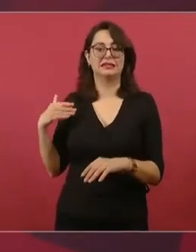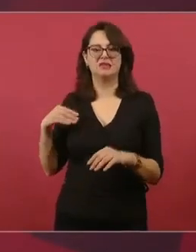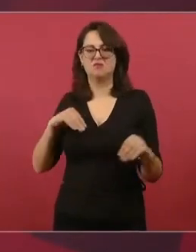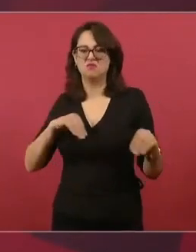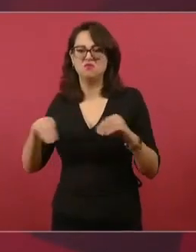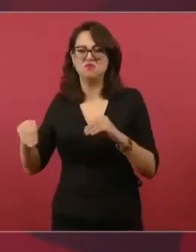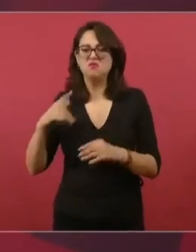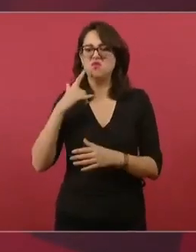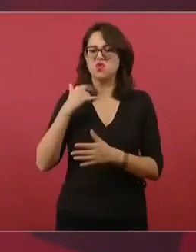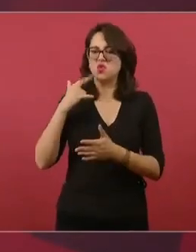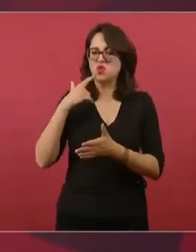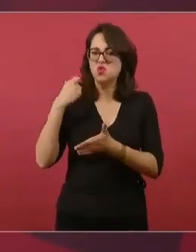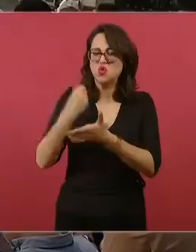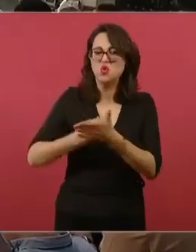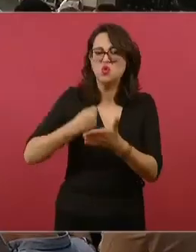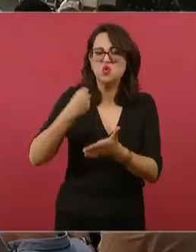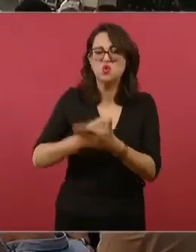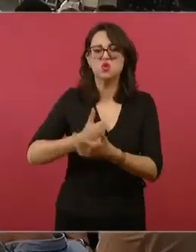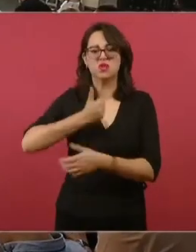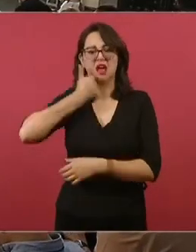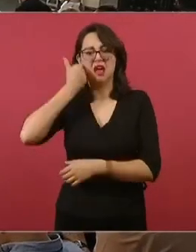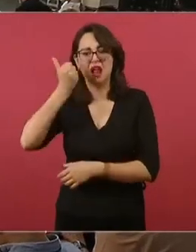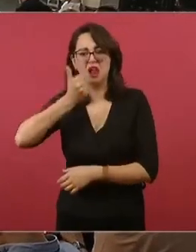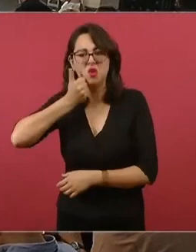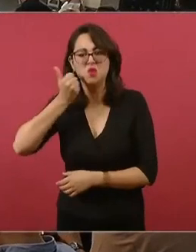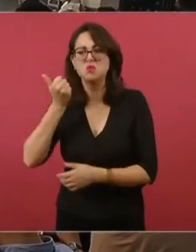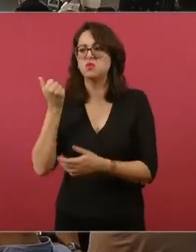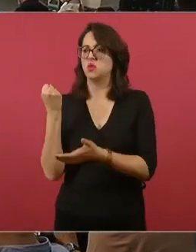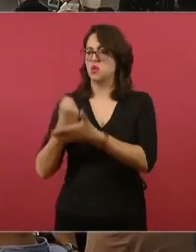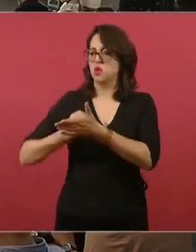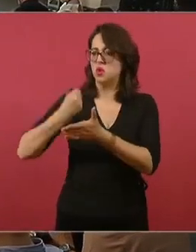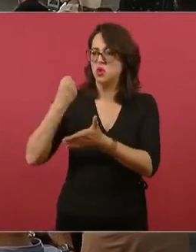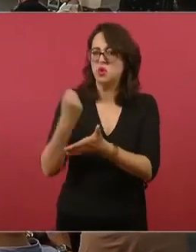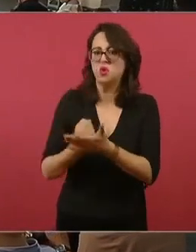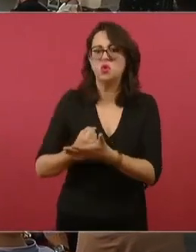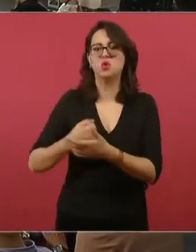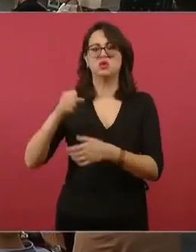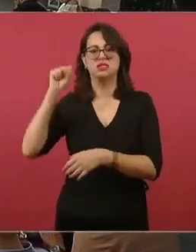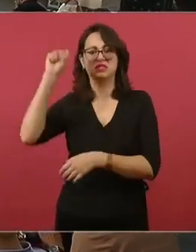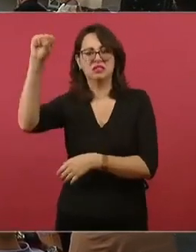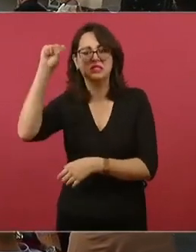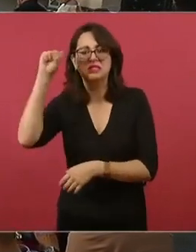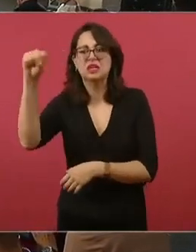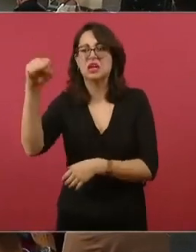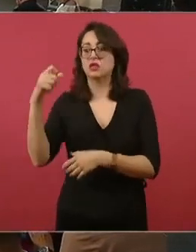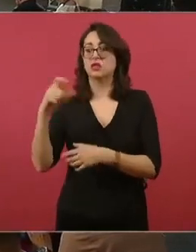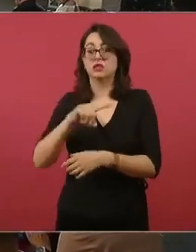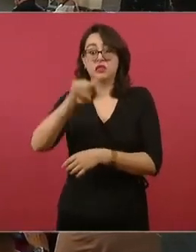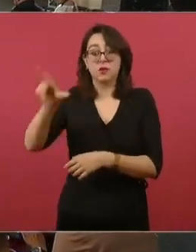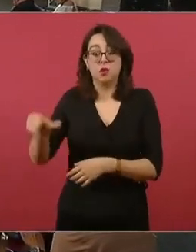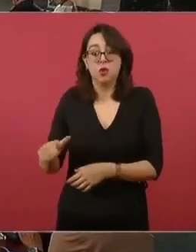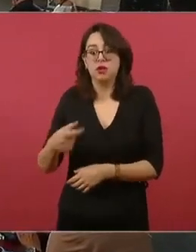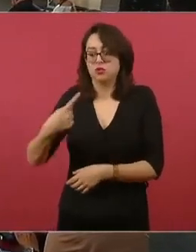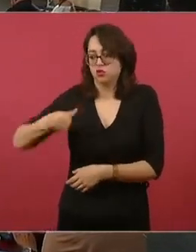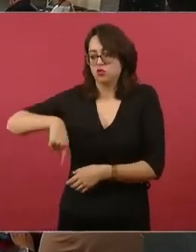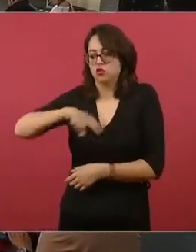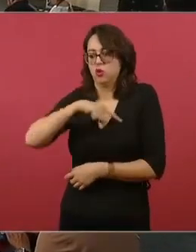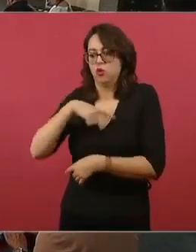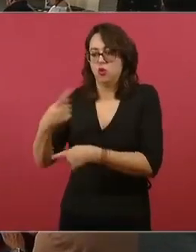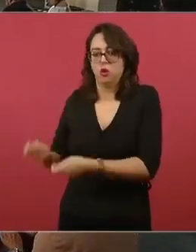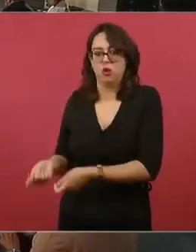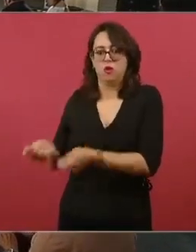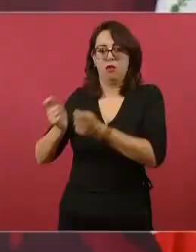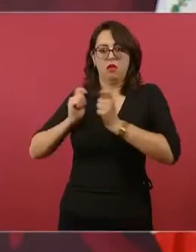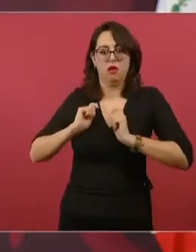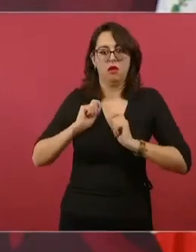precursores de este movimiento. Entonces a nosotros nos toca darle continuidad a ese proceso de lucha.